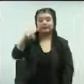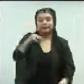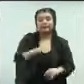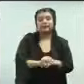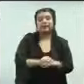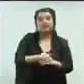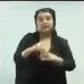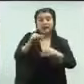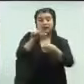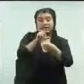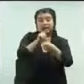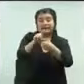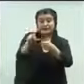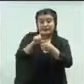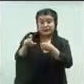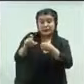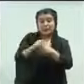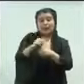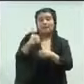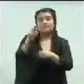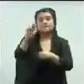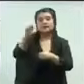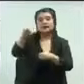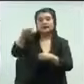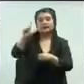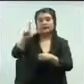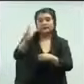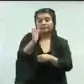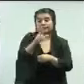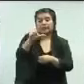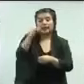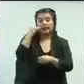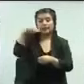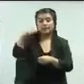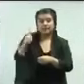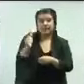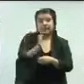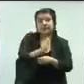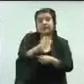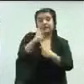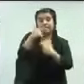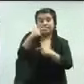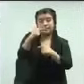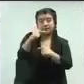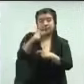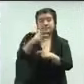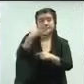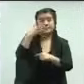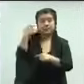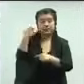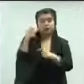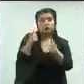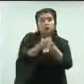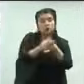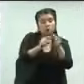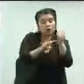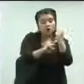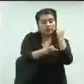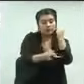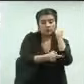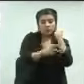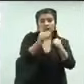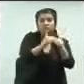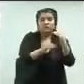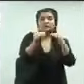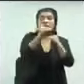Cancelá, Caserío La Arenal, Caserío La Lima, límite entre San Marcos y Huehuetenango. Es una